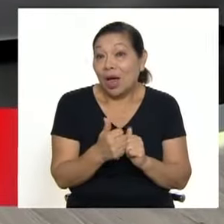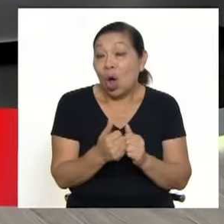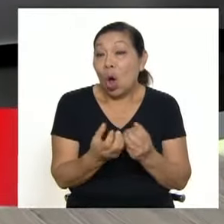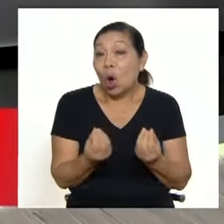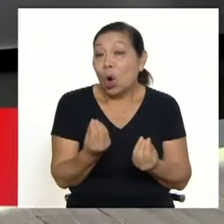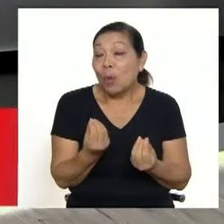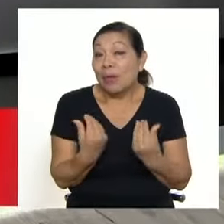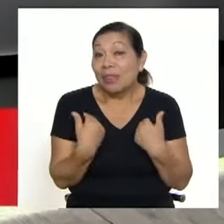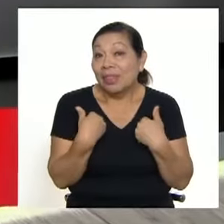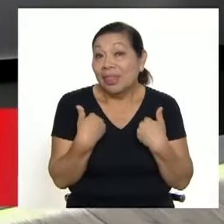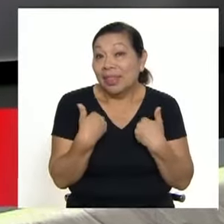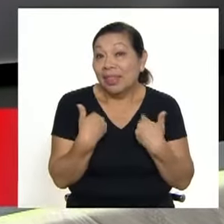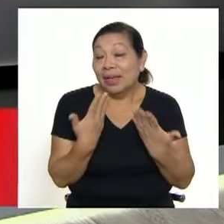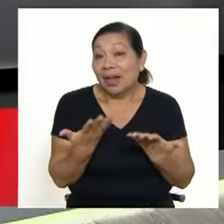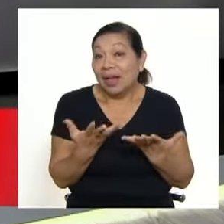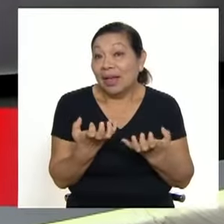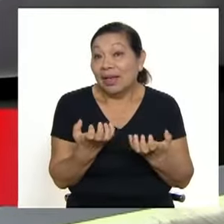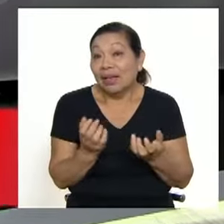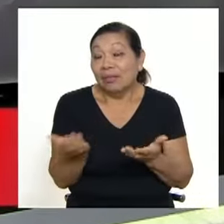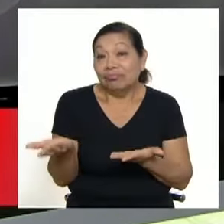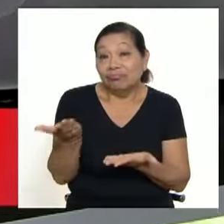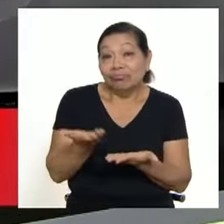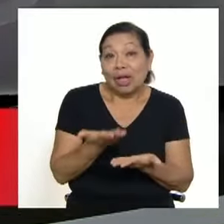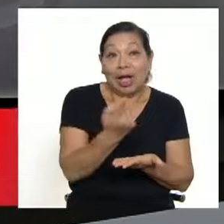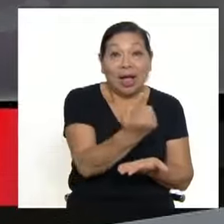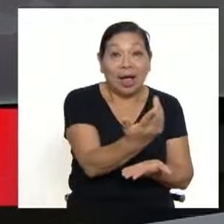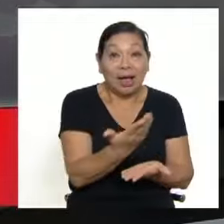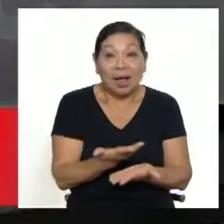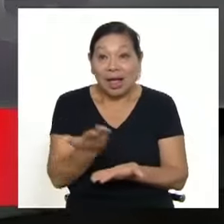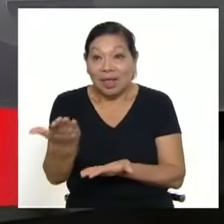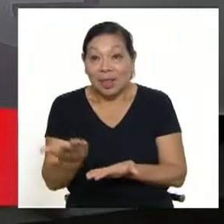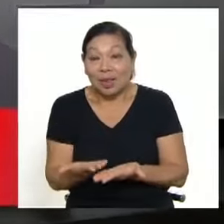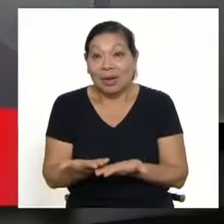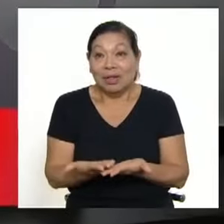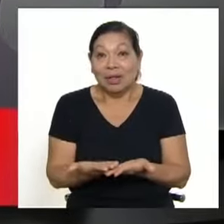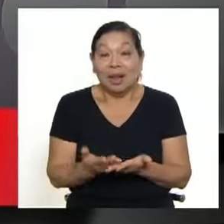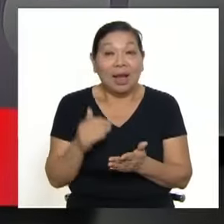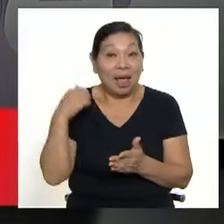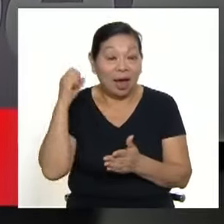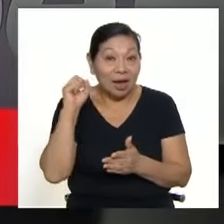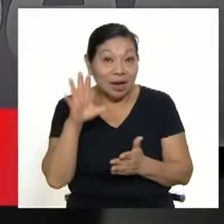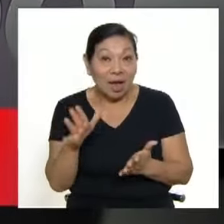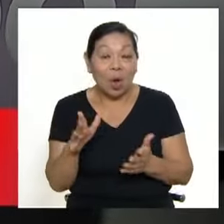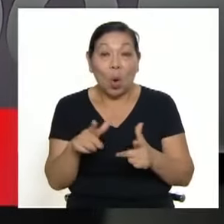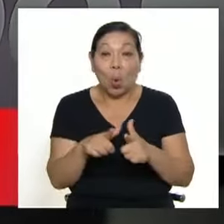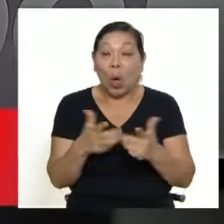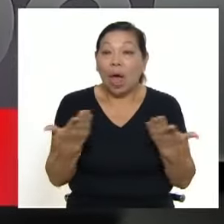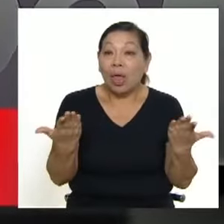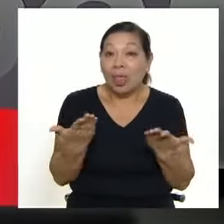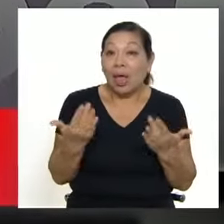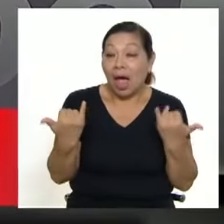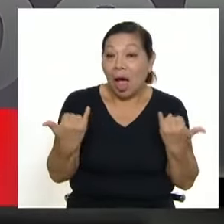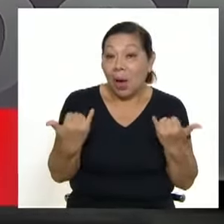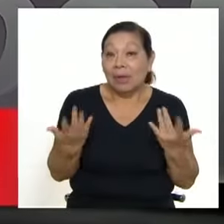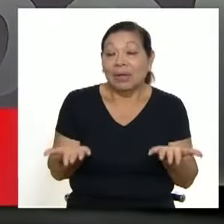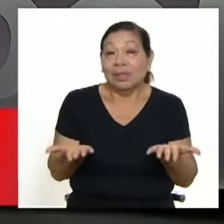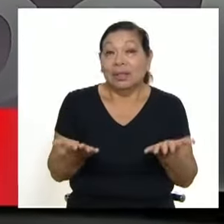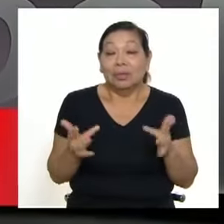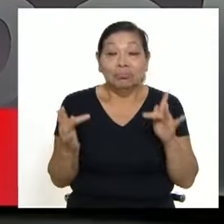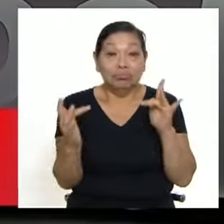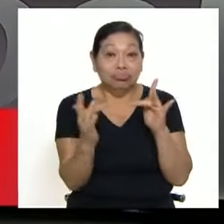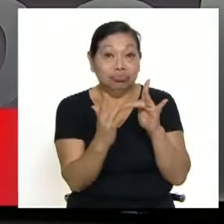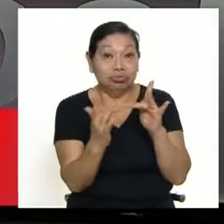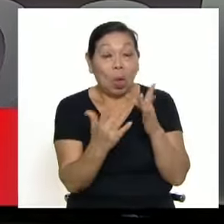que se contaba de repente o la que tenías que recoger cada una de las grabaciones de los lugares donde ibas a la actualidad, la